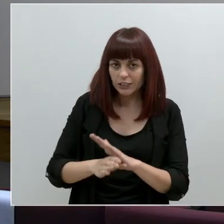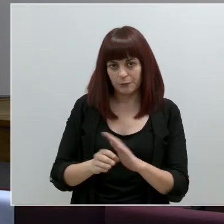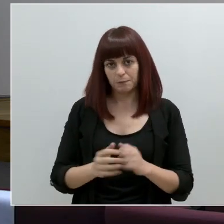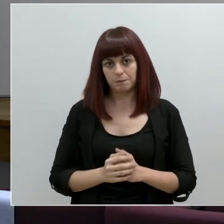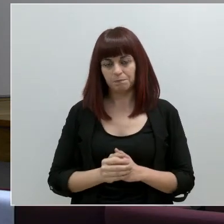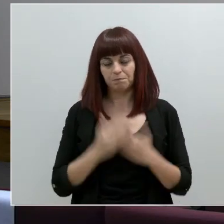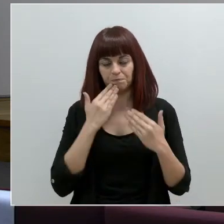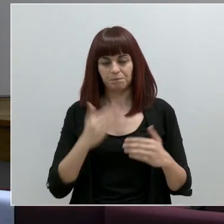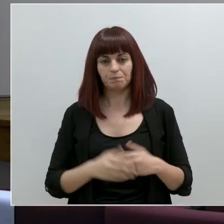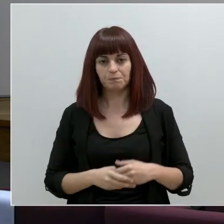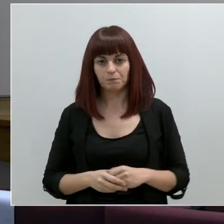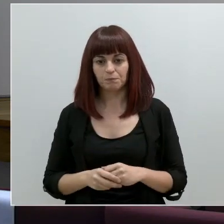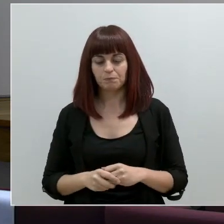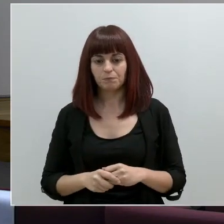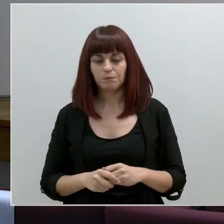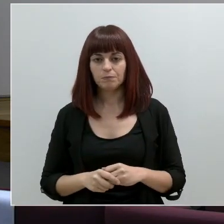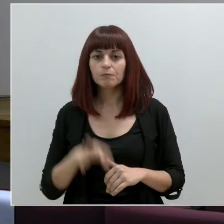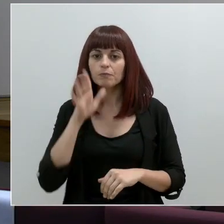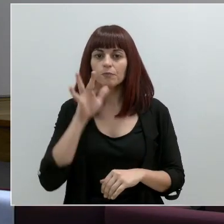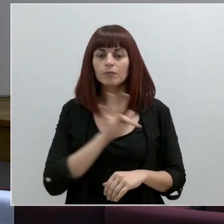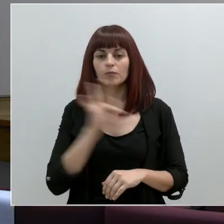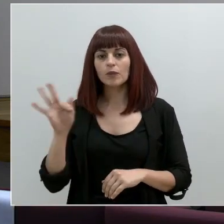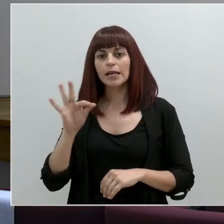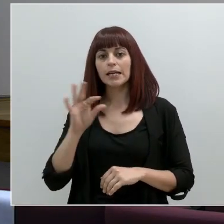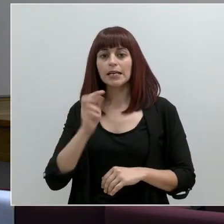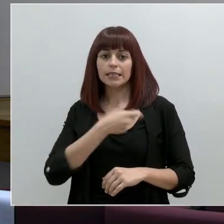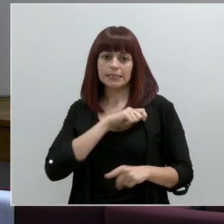Gracias. Nada. Ahora es el turno de Spain Report.